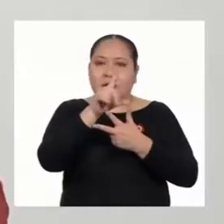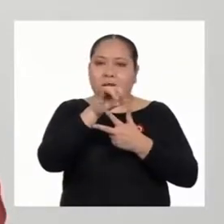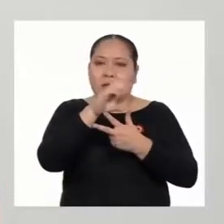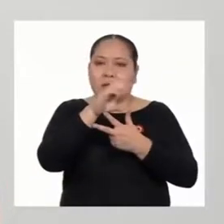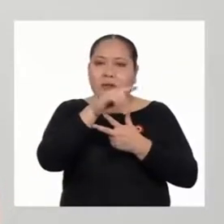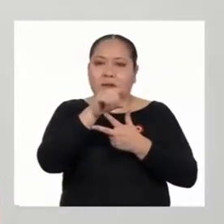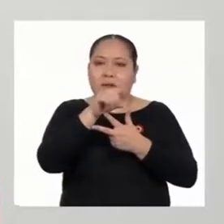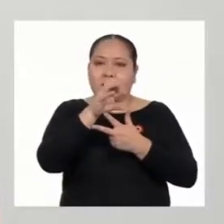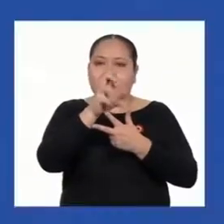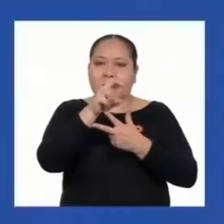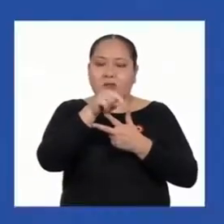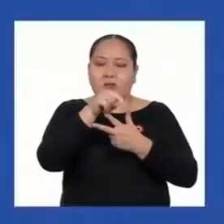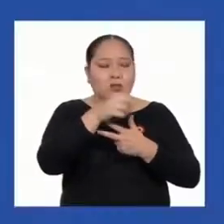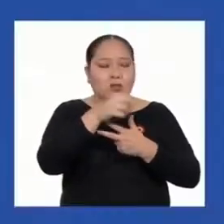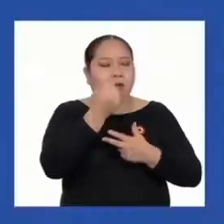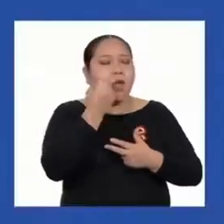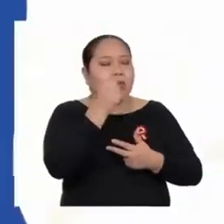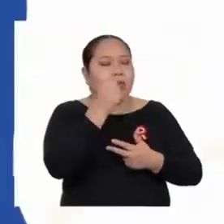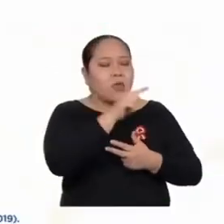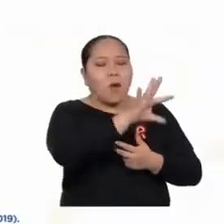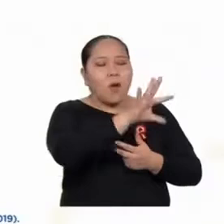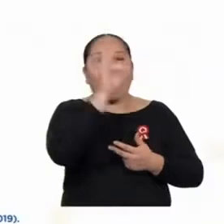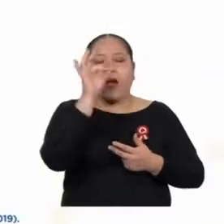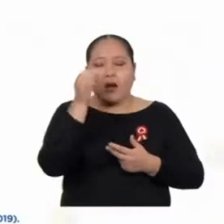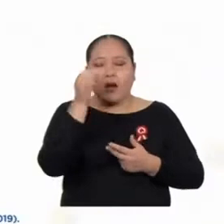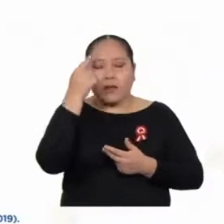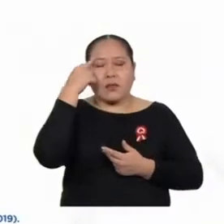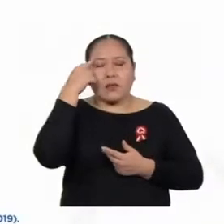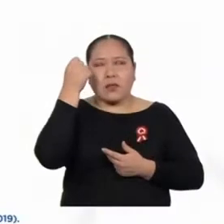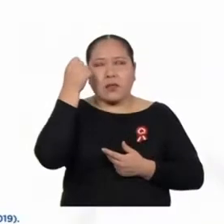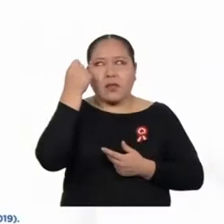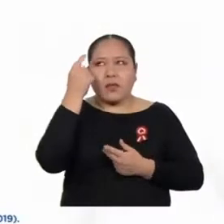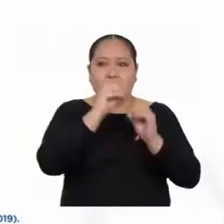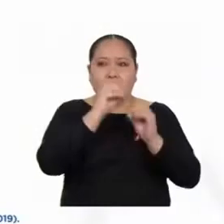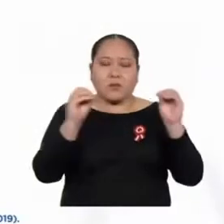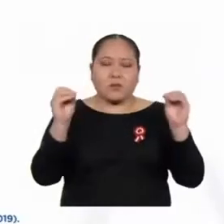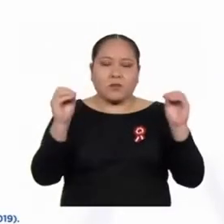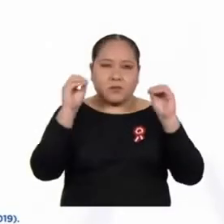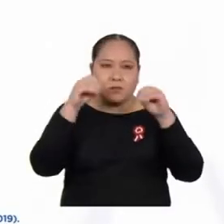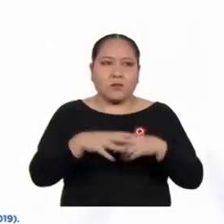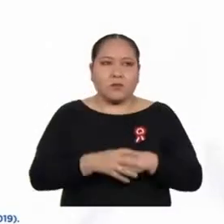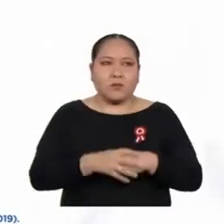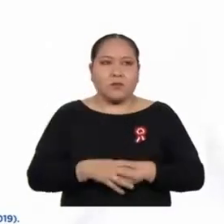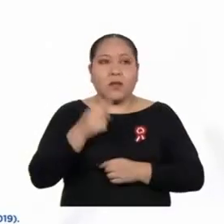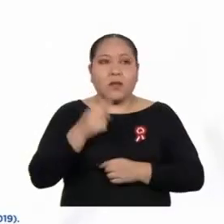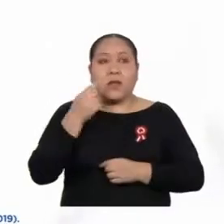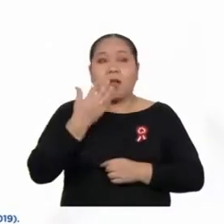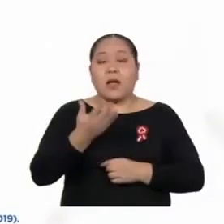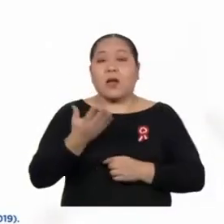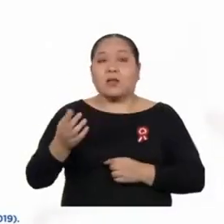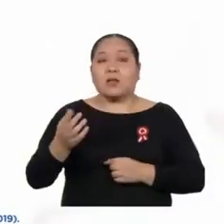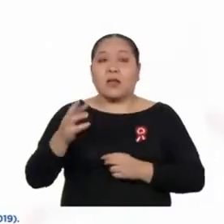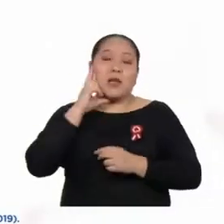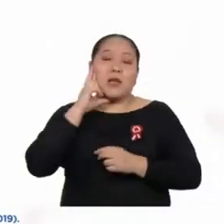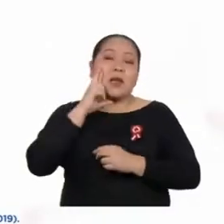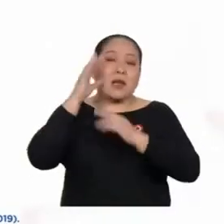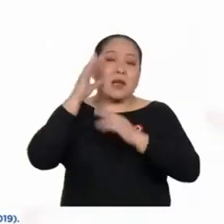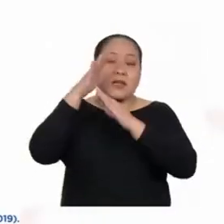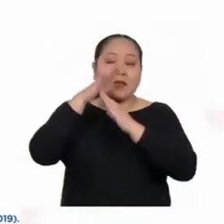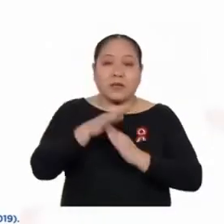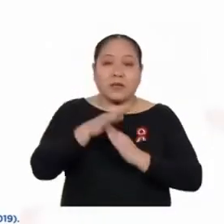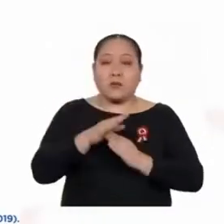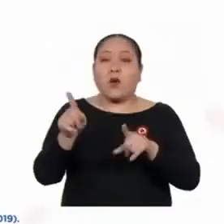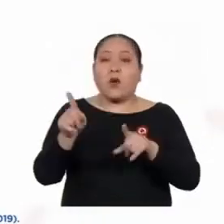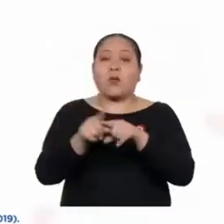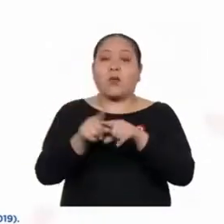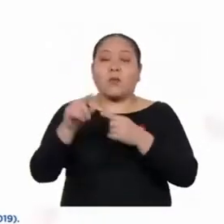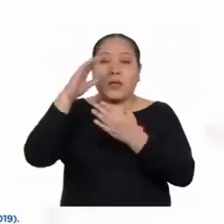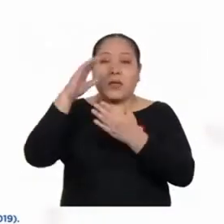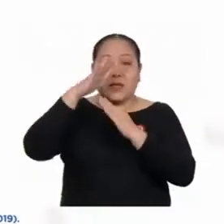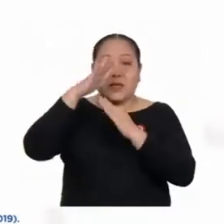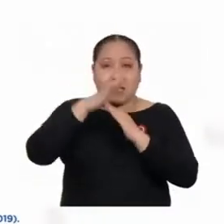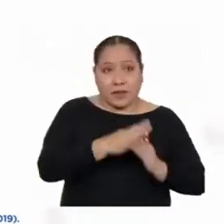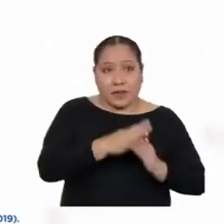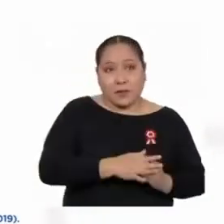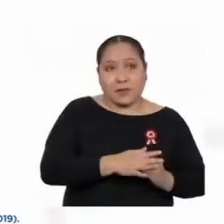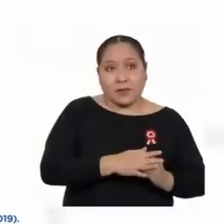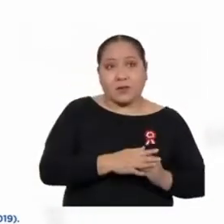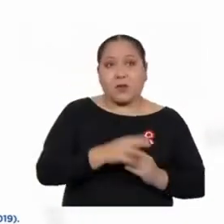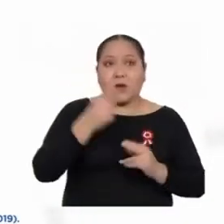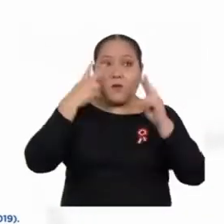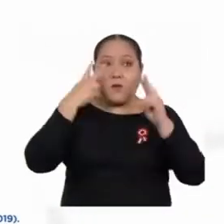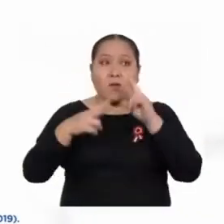deducir. Siguiente párrafo. Los casos de racismo y discriminación registrados en los espacios públicos y en